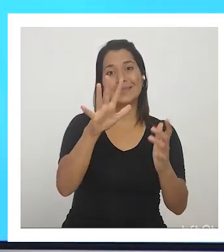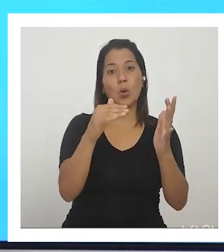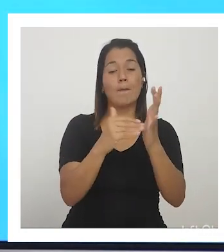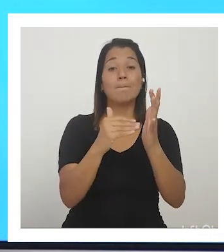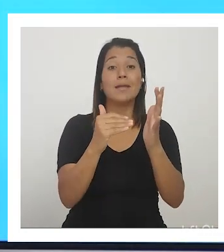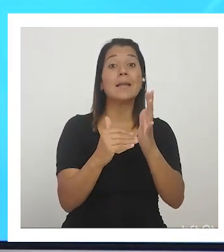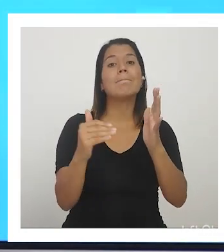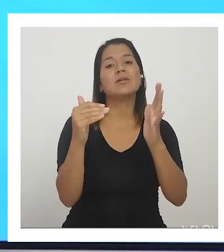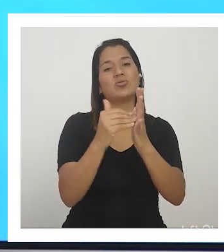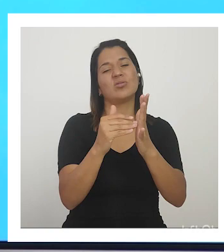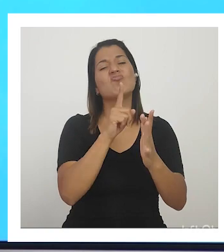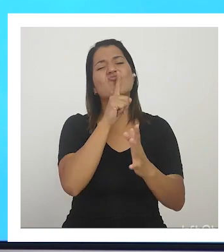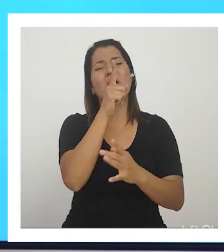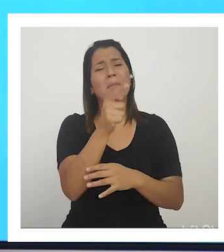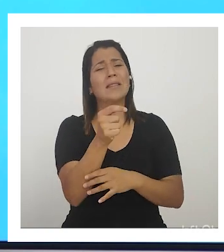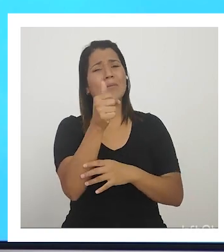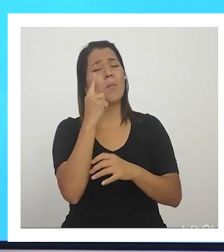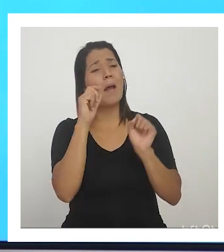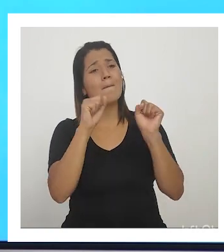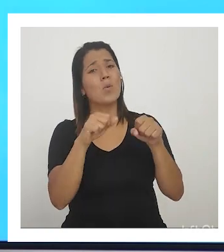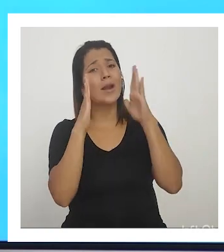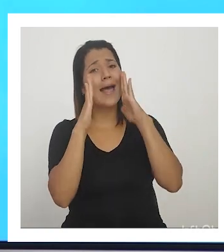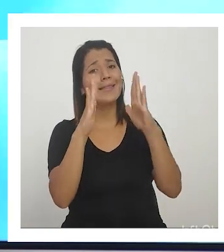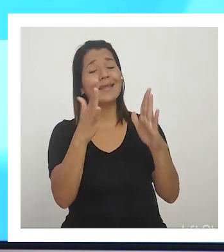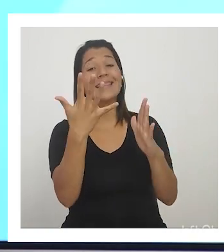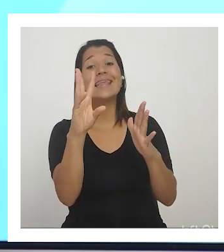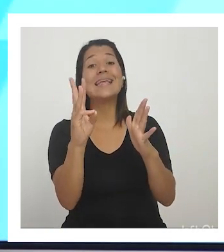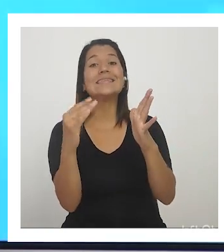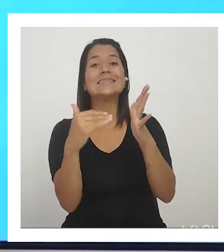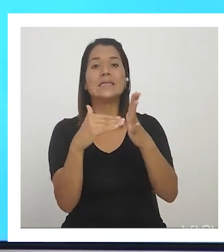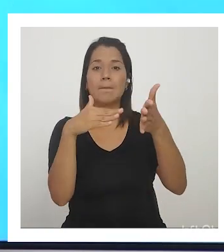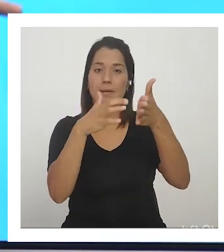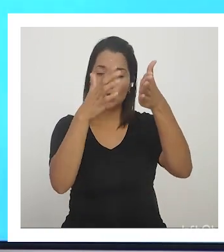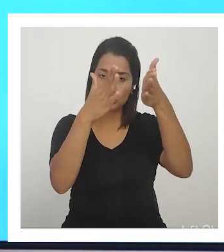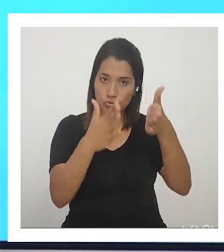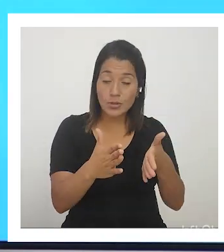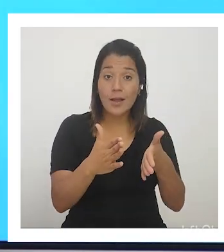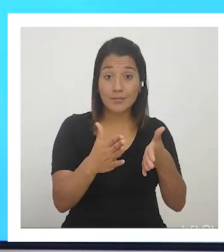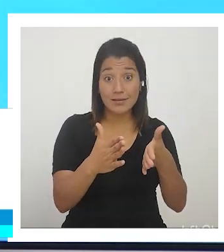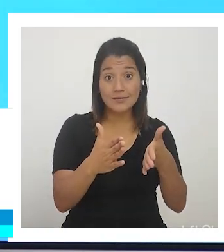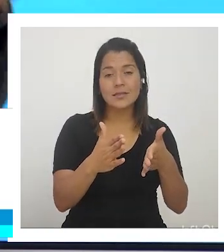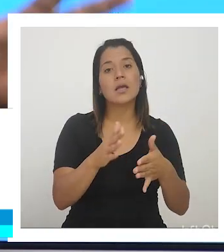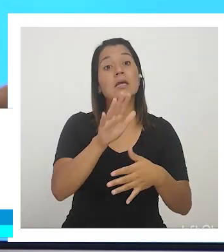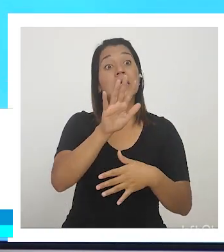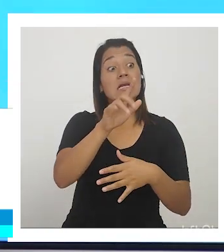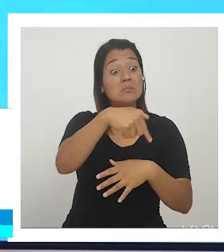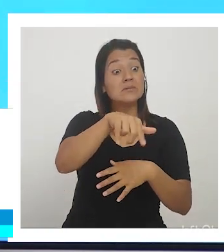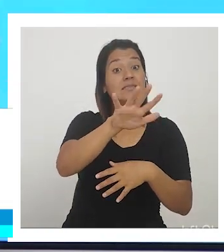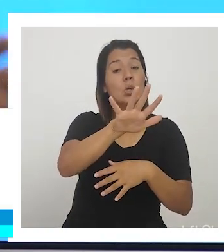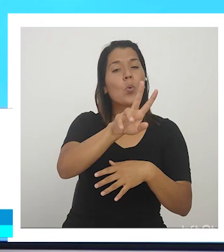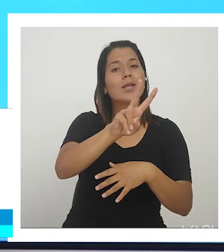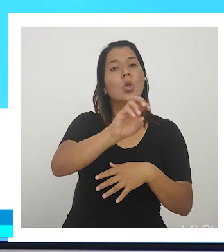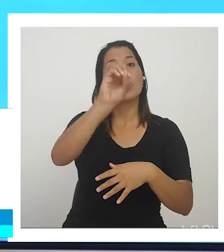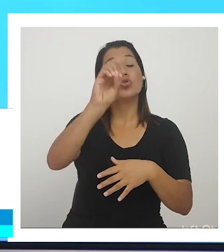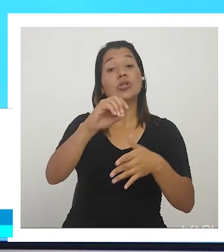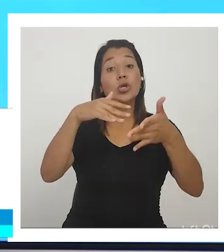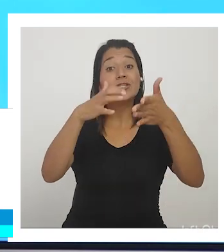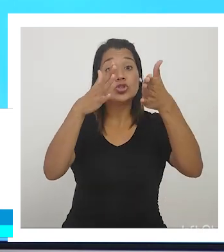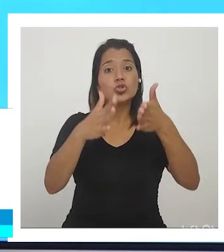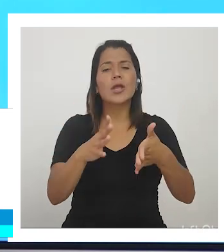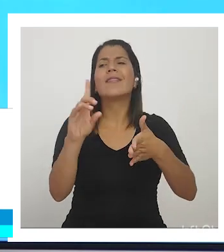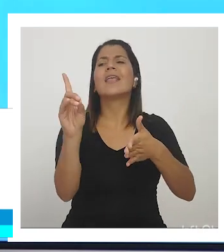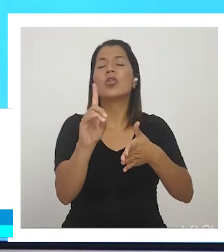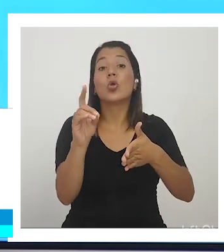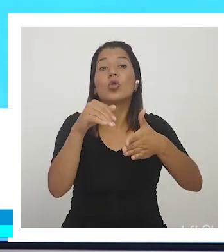para atender 16.000 estudiantes. El 52% de nuestros estudiantes están en los territorios y en las regiones, están